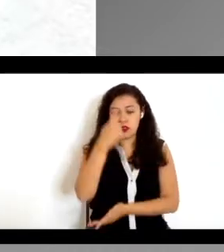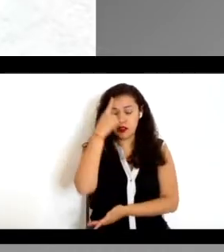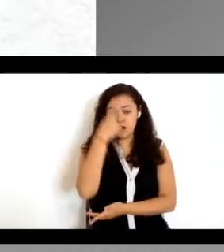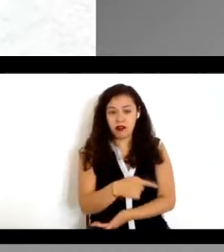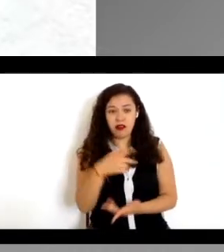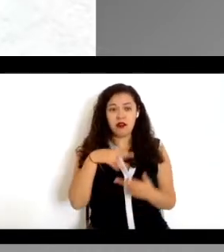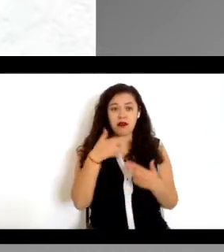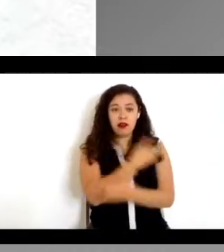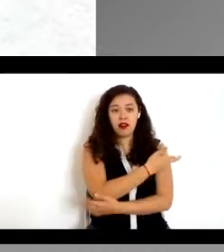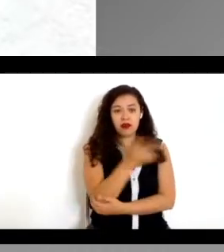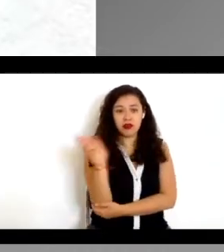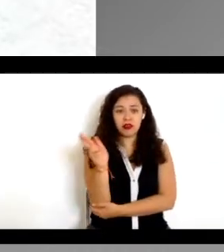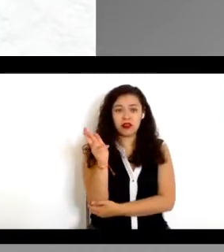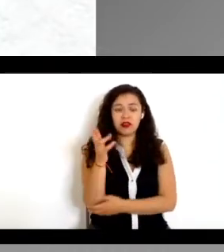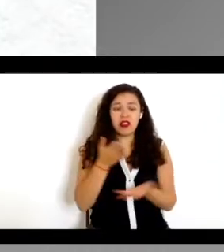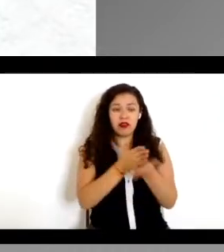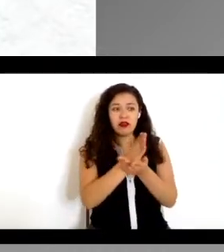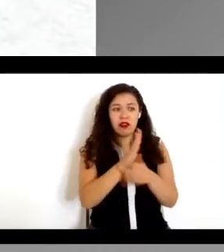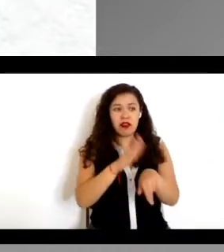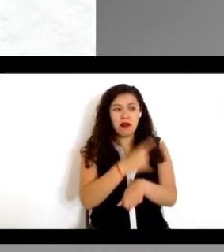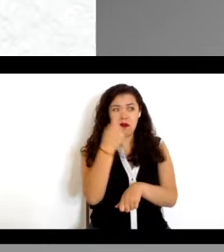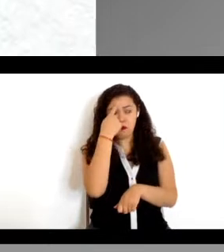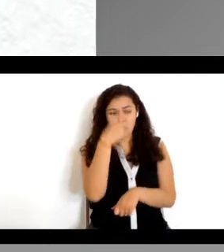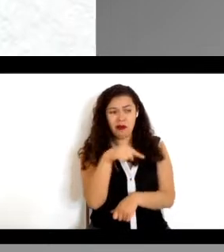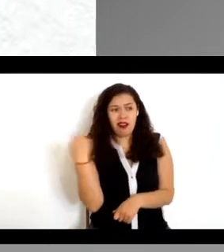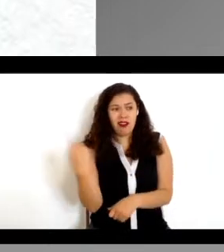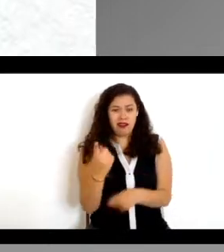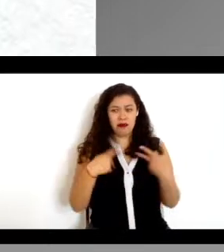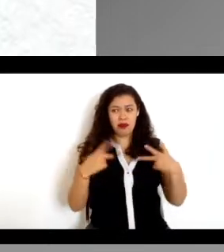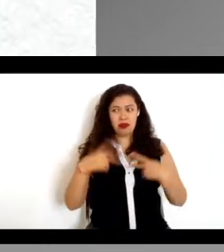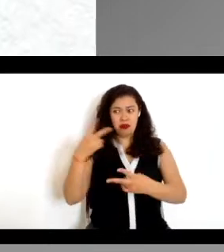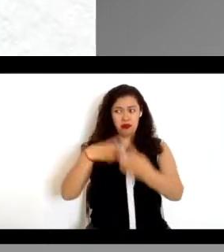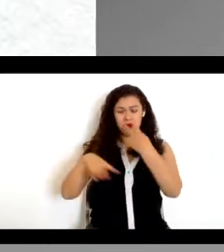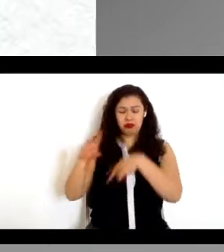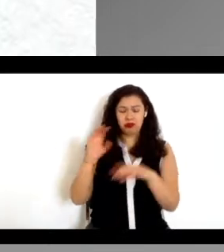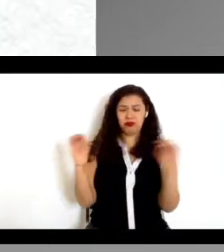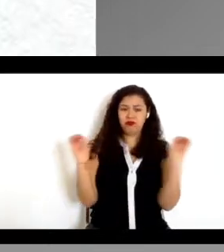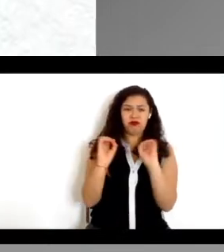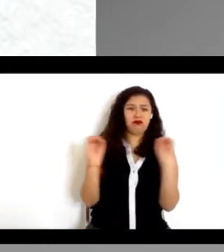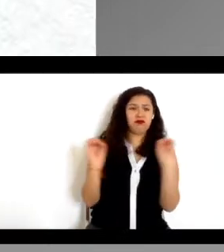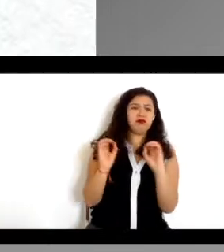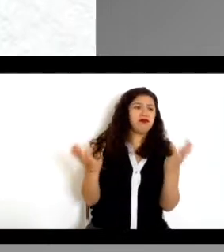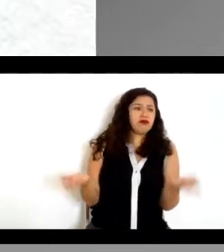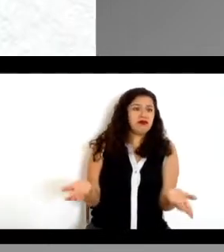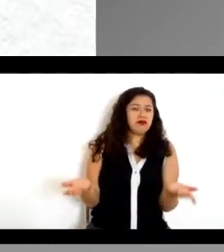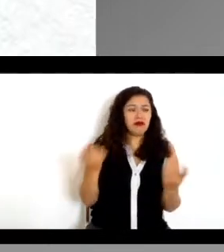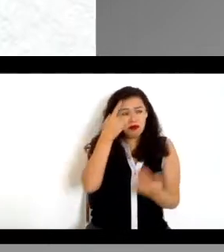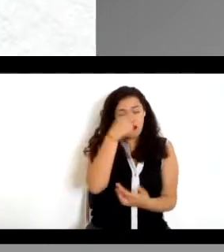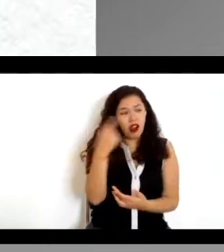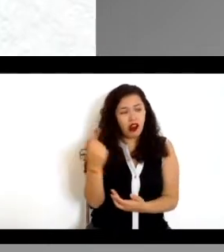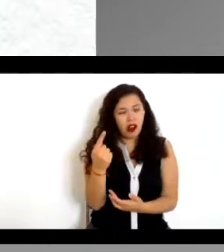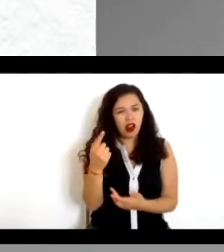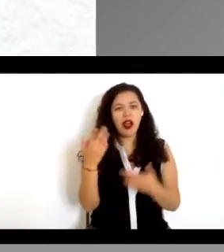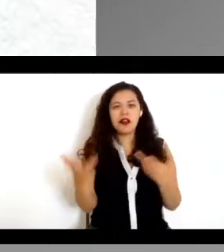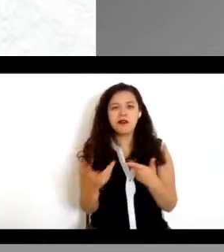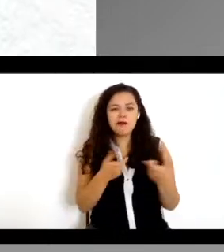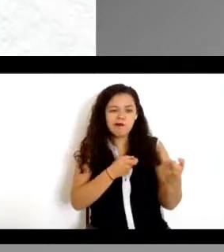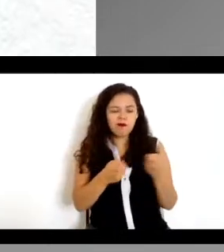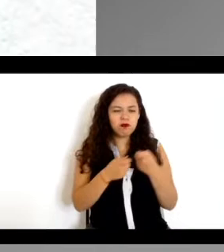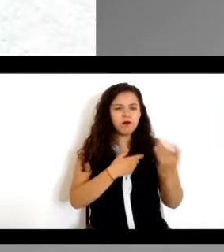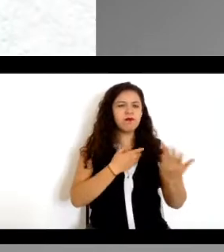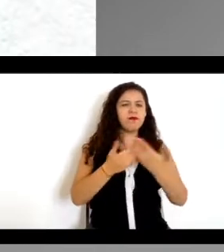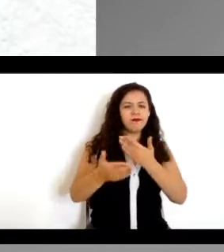restaurante si no vienen personas con discapacidad? Entonces, ese movimiento y esa acción la tenemos que